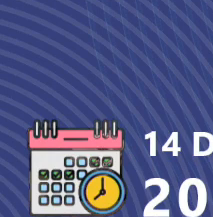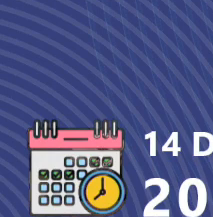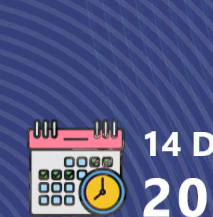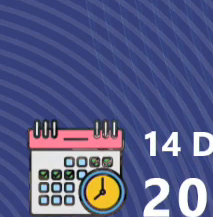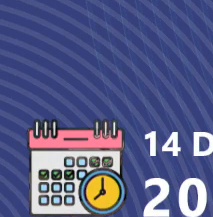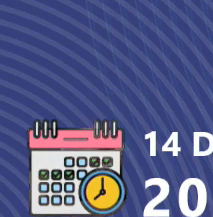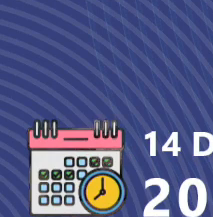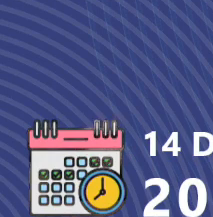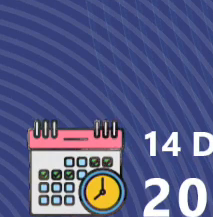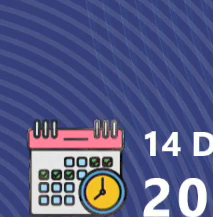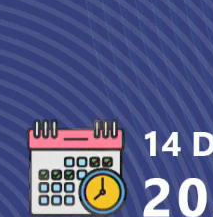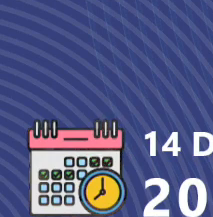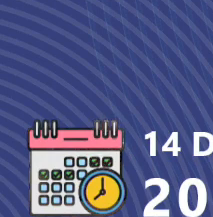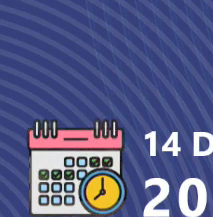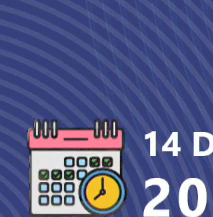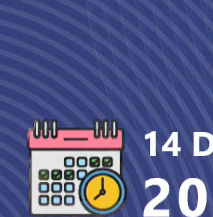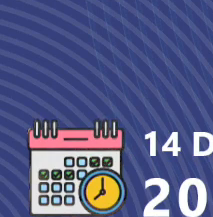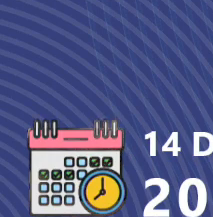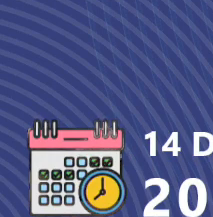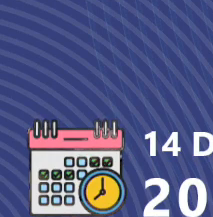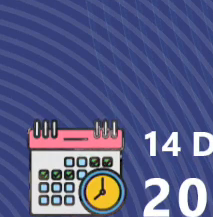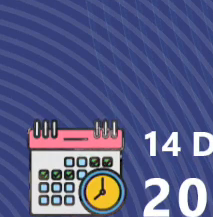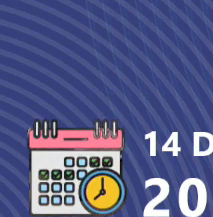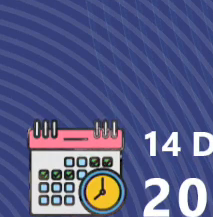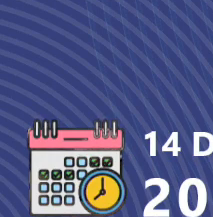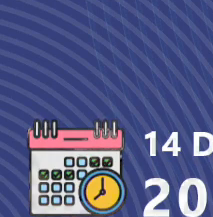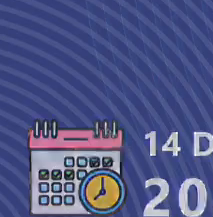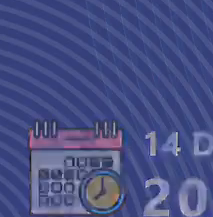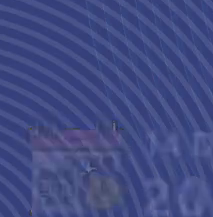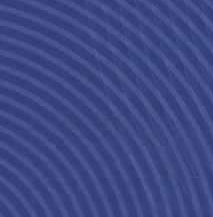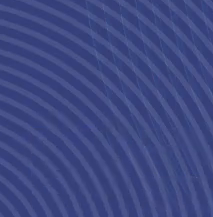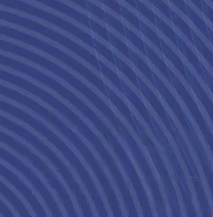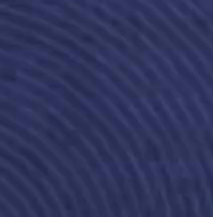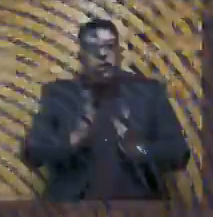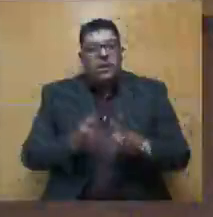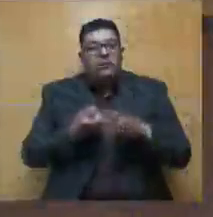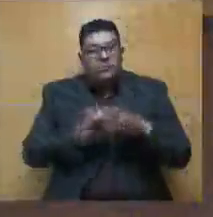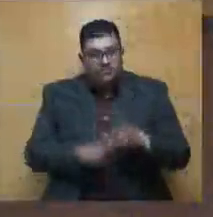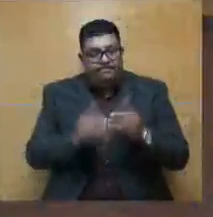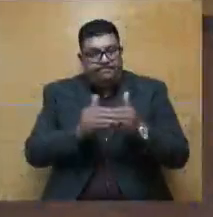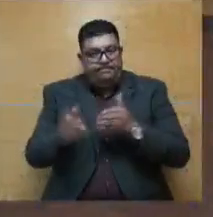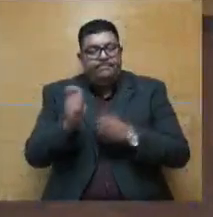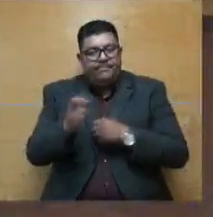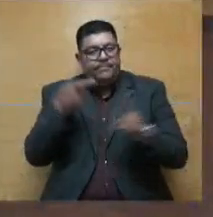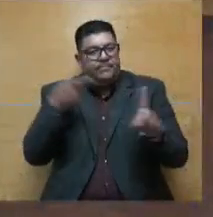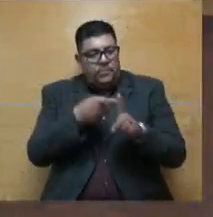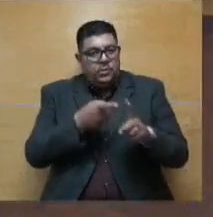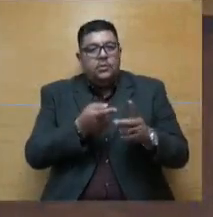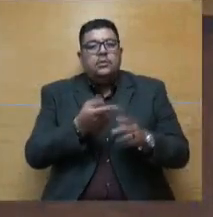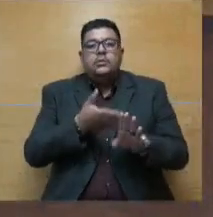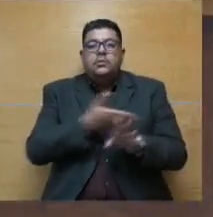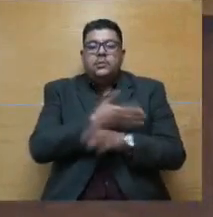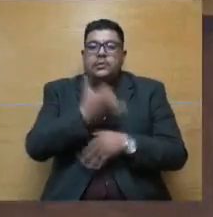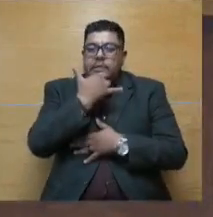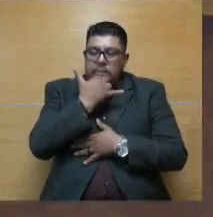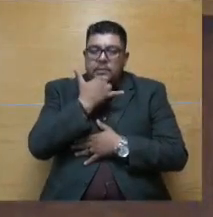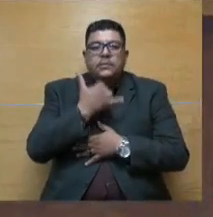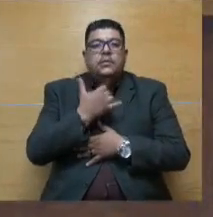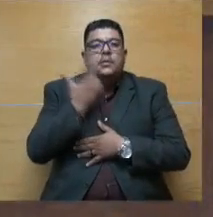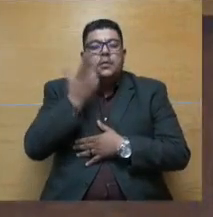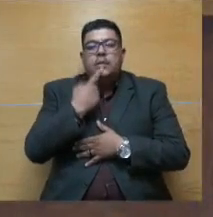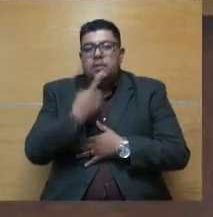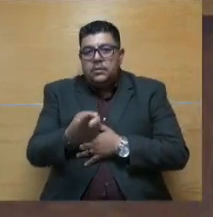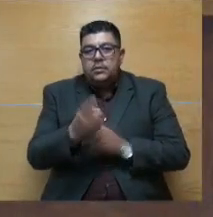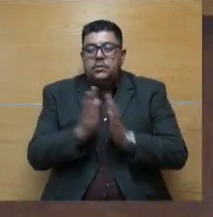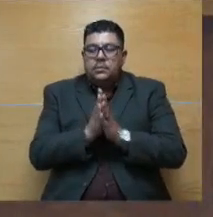Buenas tardes antes de iniciar la sesión pública de resolución de esta sala regional Guadalajara no queremos dejar pasar